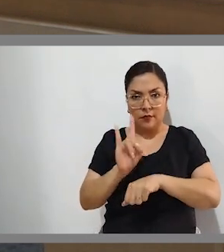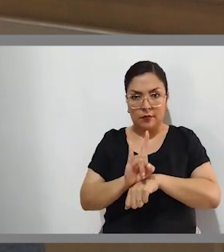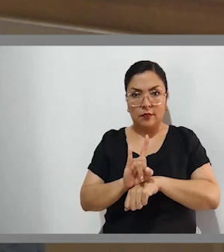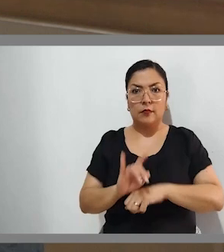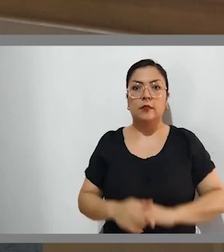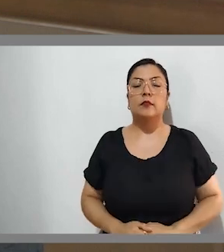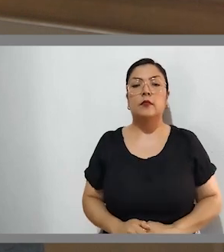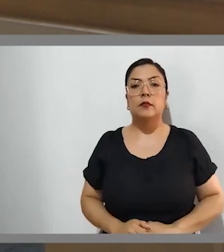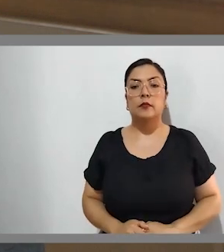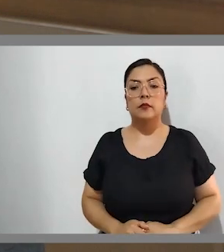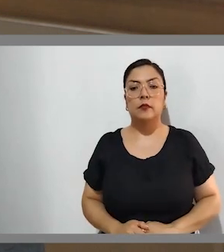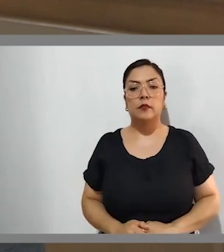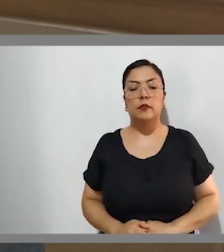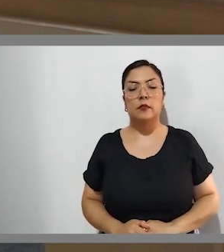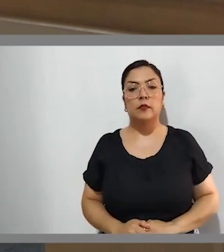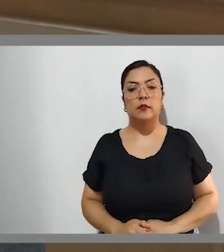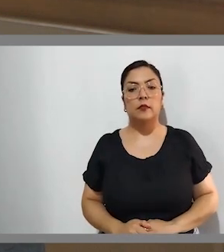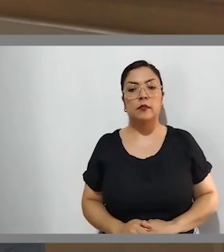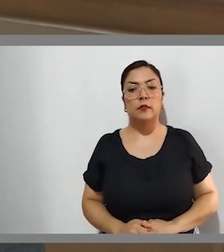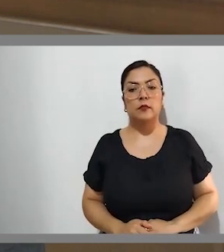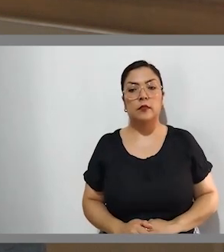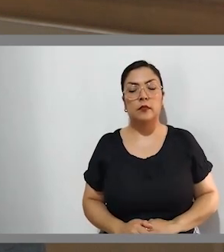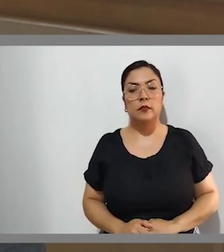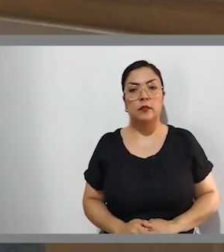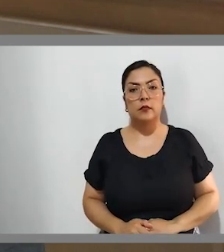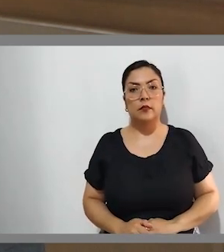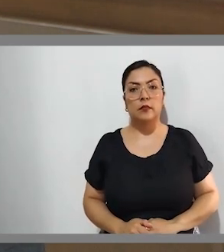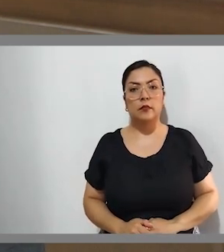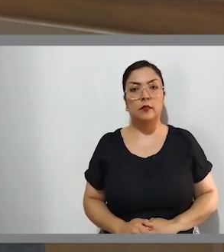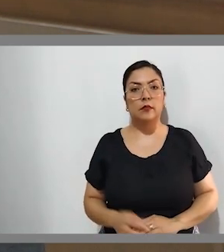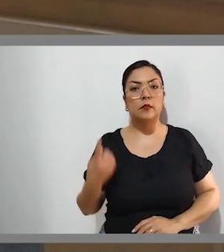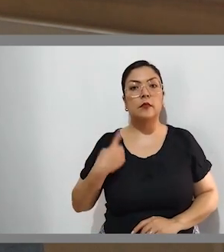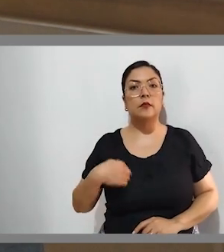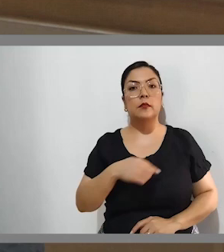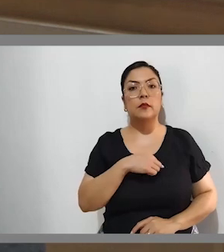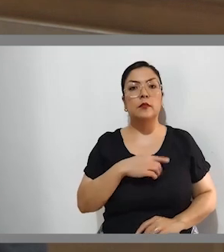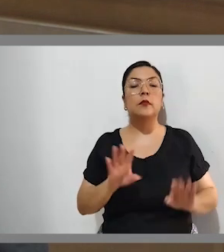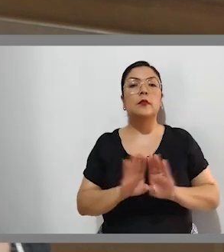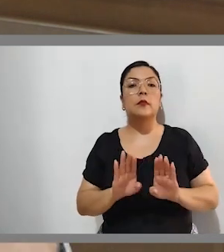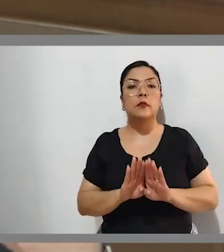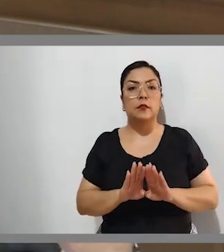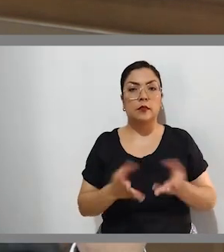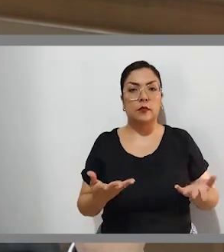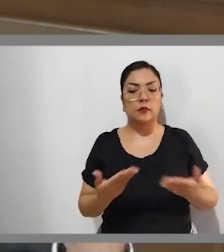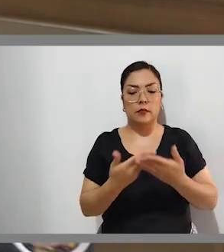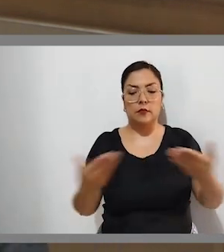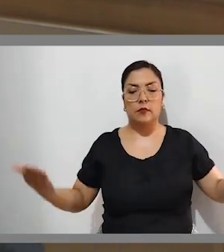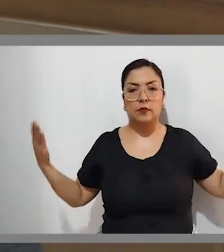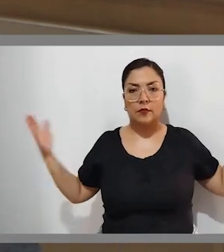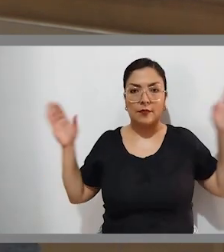mayoría, de hecho la totalidad de las urnas que fueron utilizadas el 2 de junio fueron utilizadas en la elección